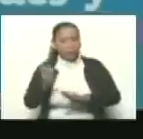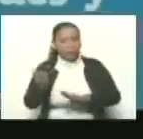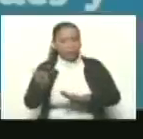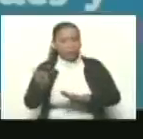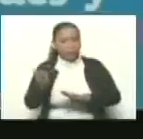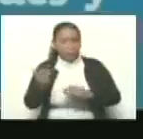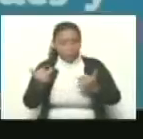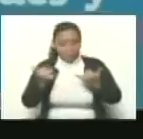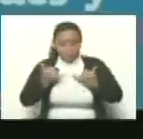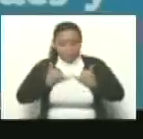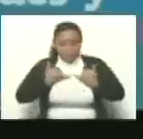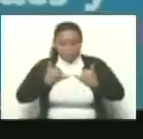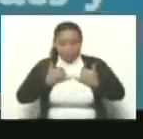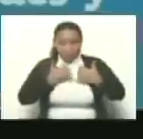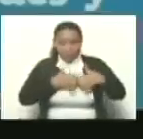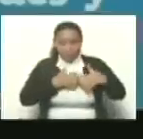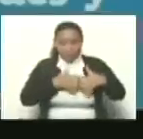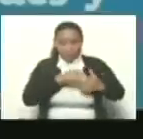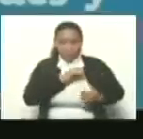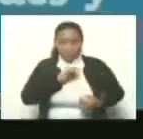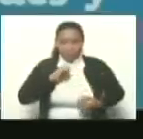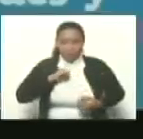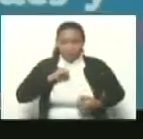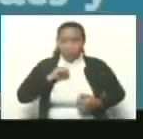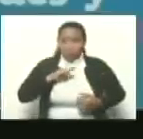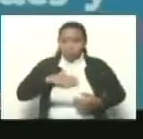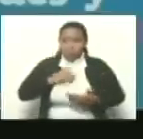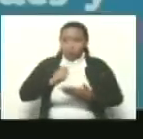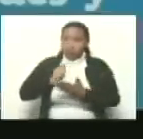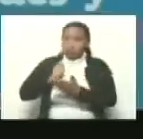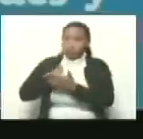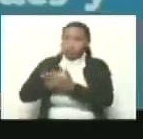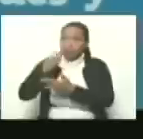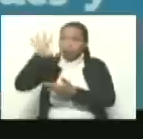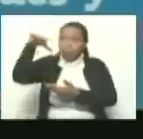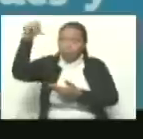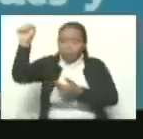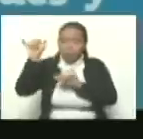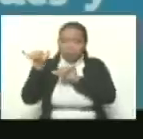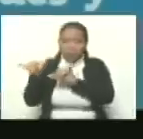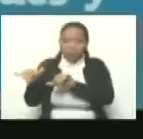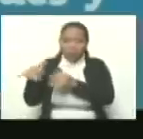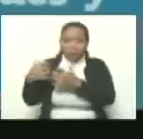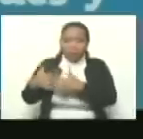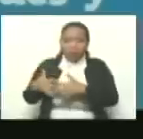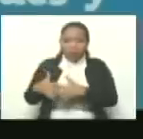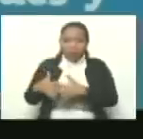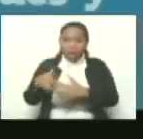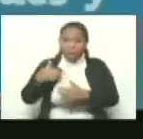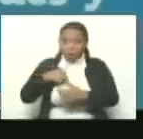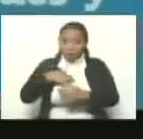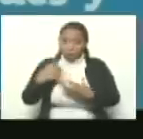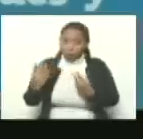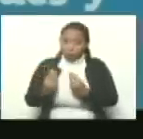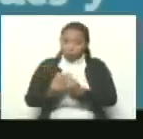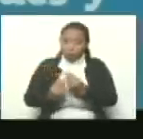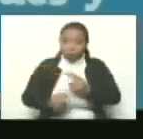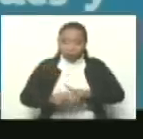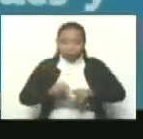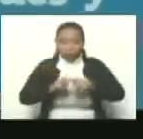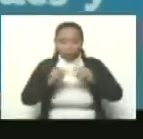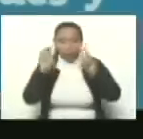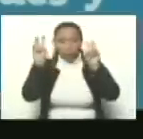reales, el privado, importa porque tiene mercado para vender. ¿Ah? Y ahí vamos nosotros construyendo un nuevo